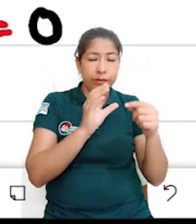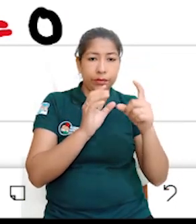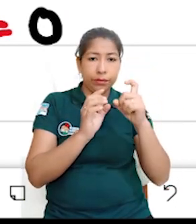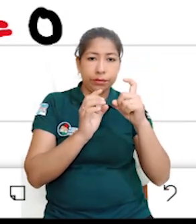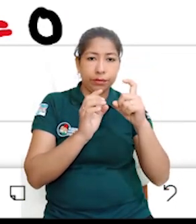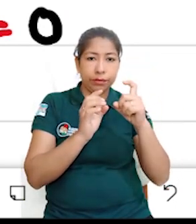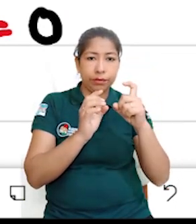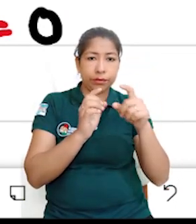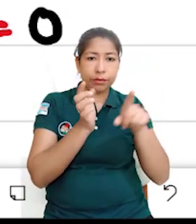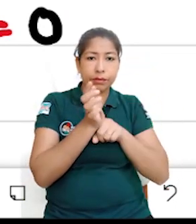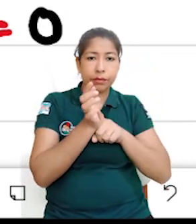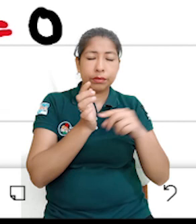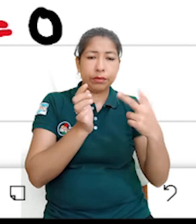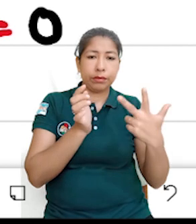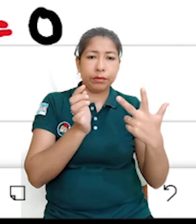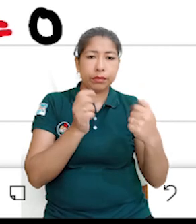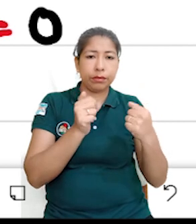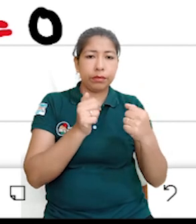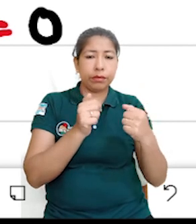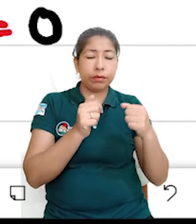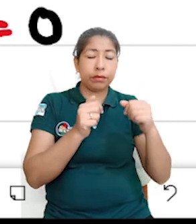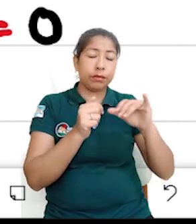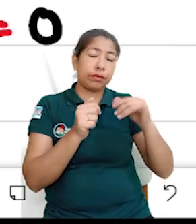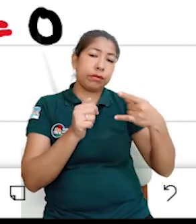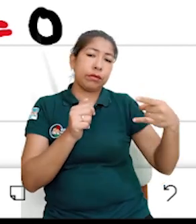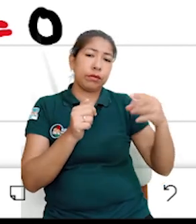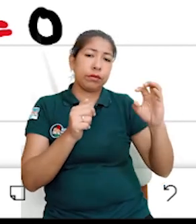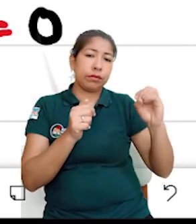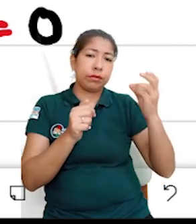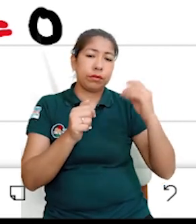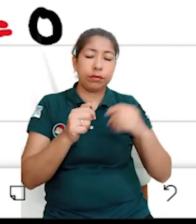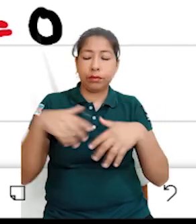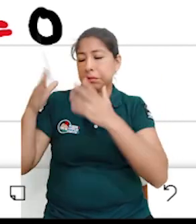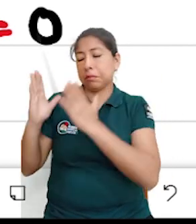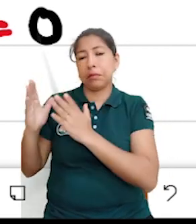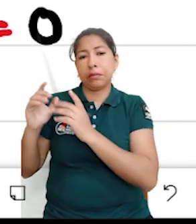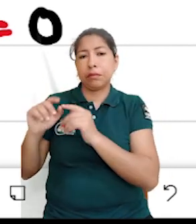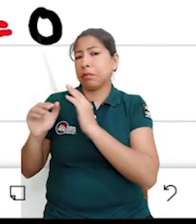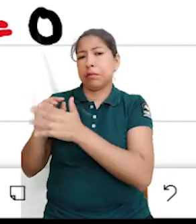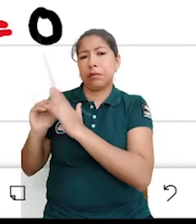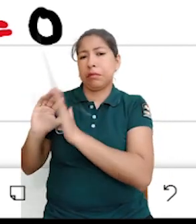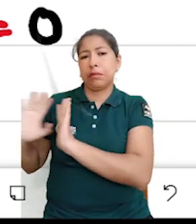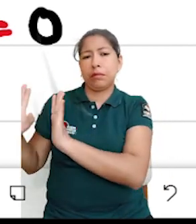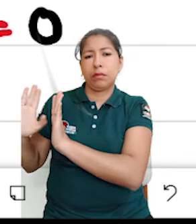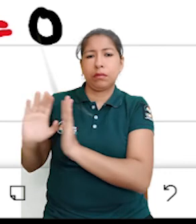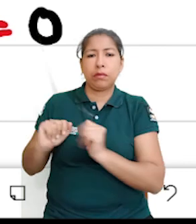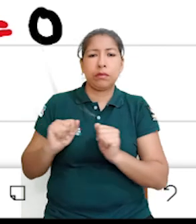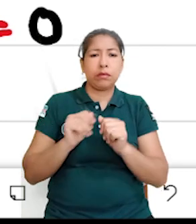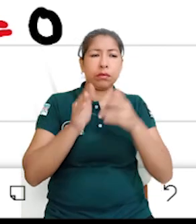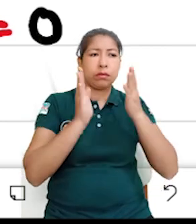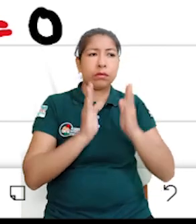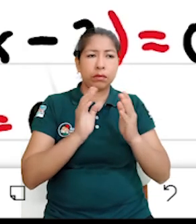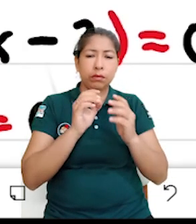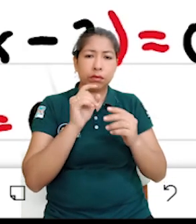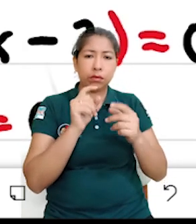3 igual 0. Del primero ya está despejado, mientras que del segundo tenemos